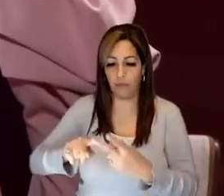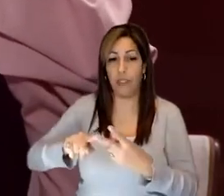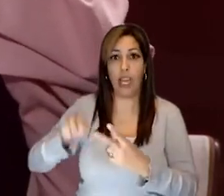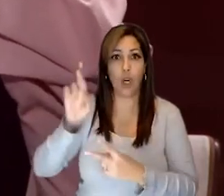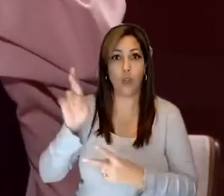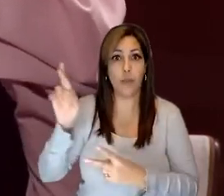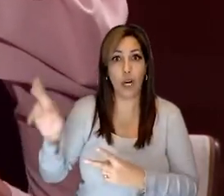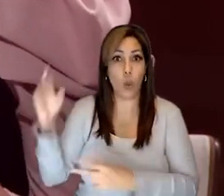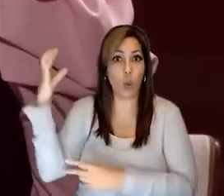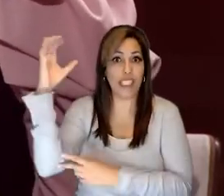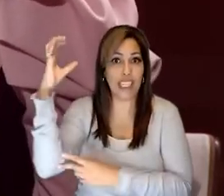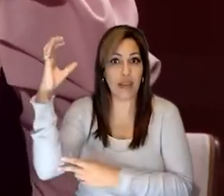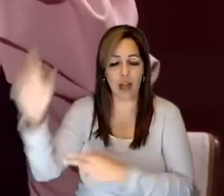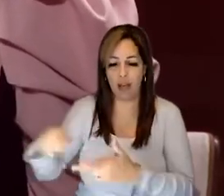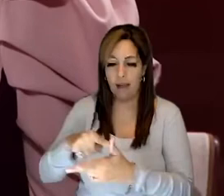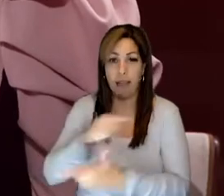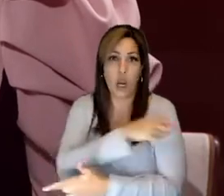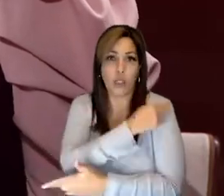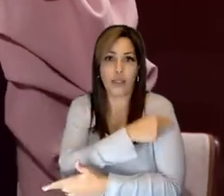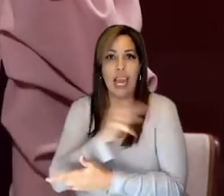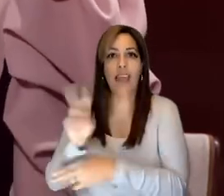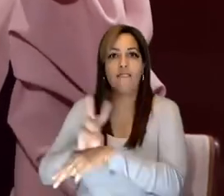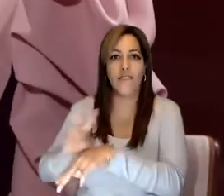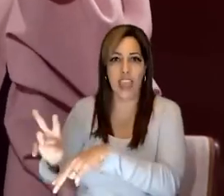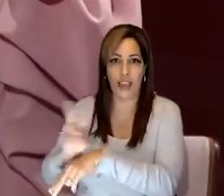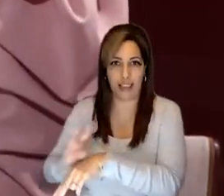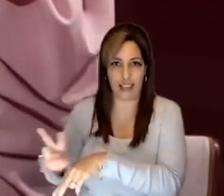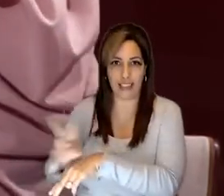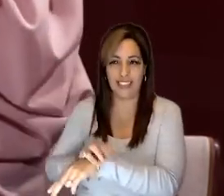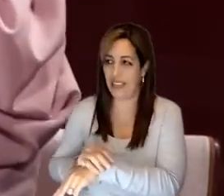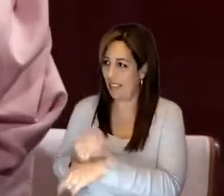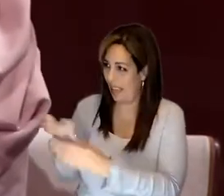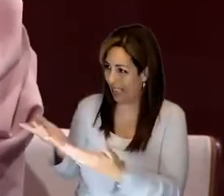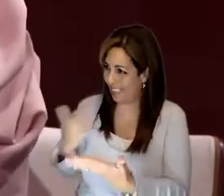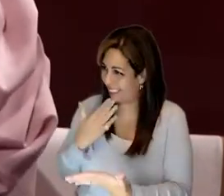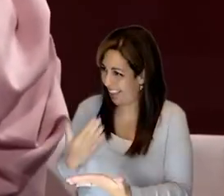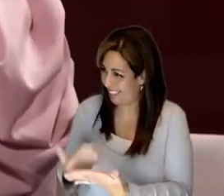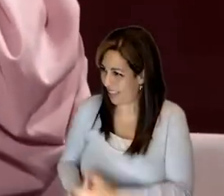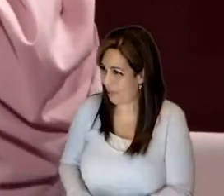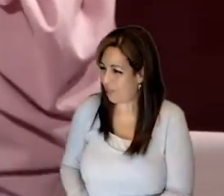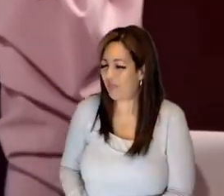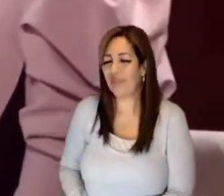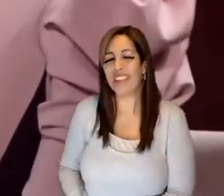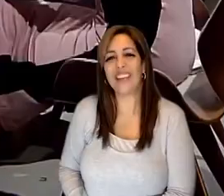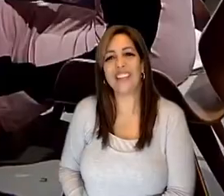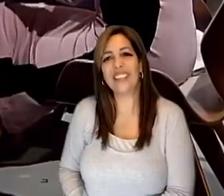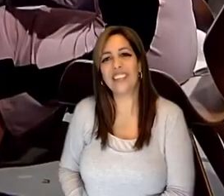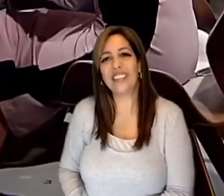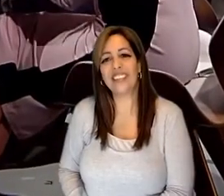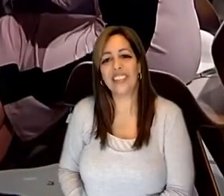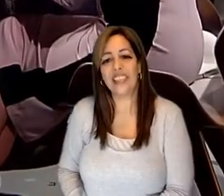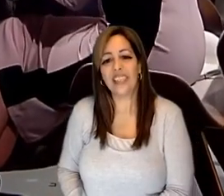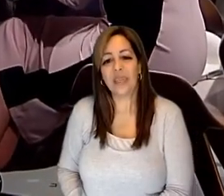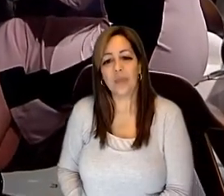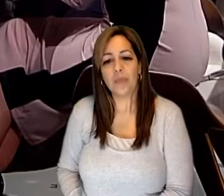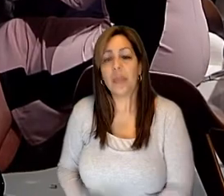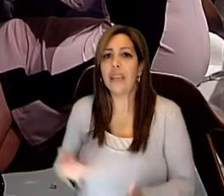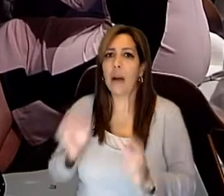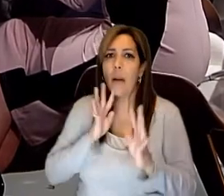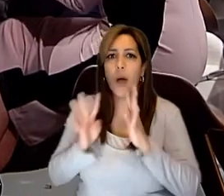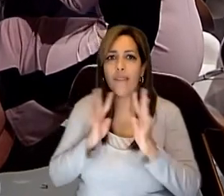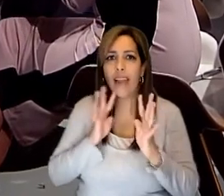y también el hospital en Vieques. Y por supuesto, ellos continúan conmigo. Gracias por estar acá en Gracias. Todos por Puerto Rico.